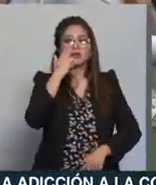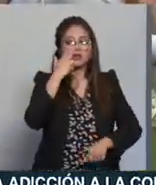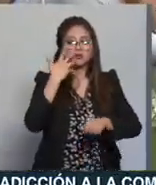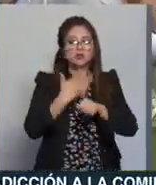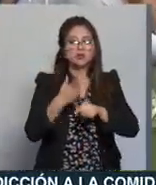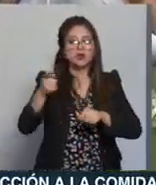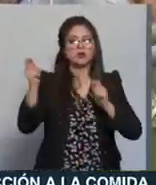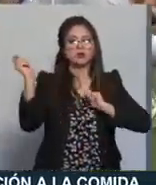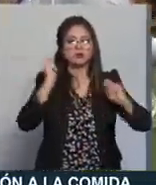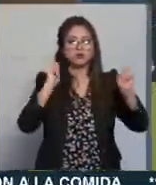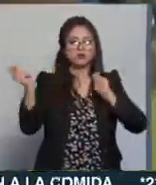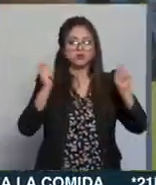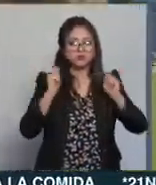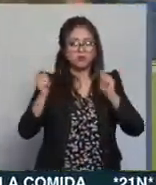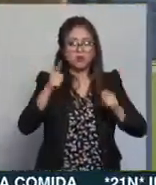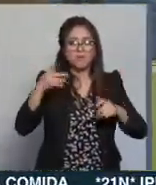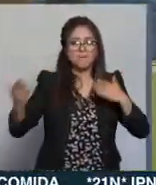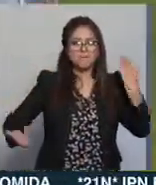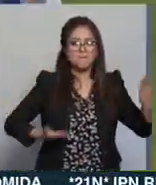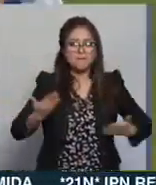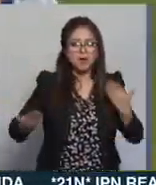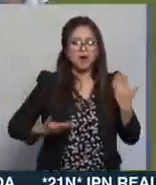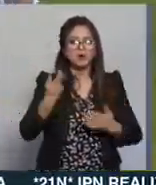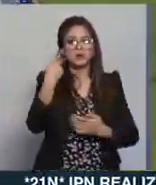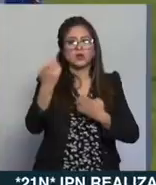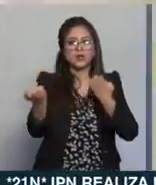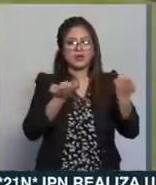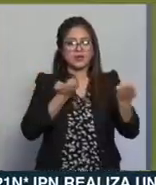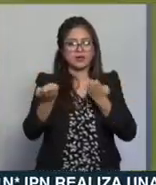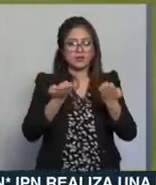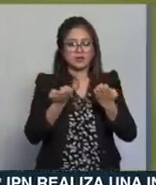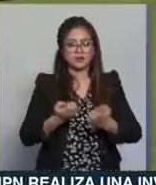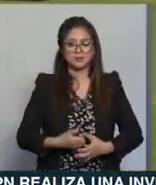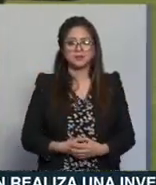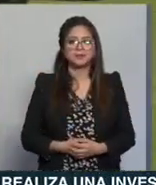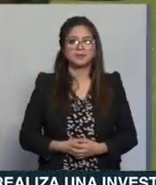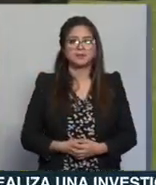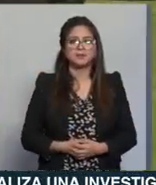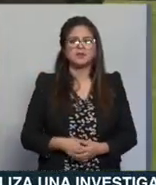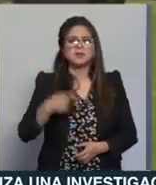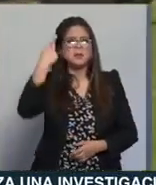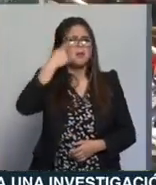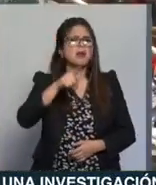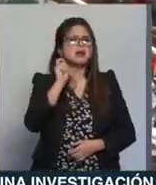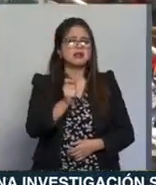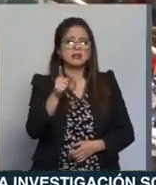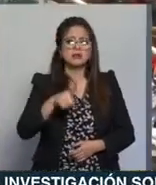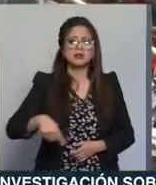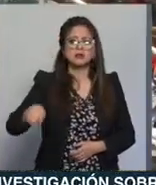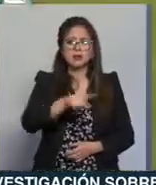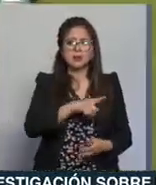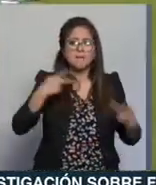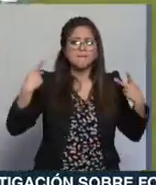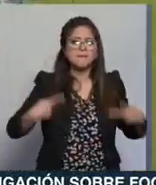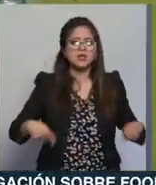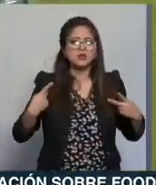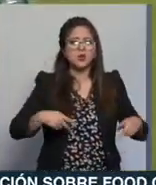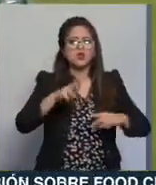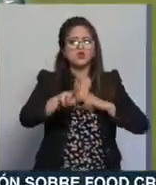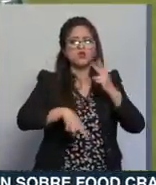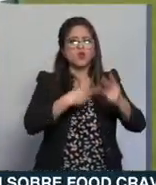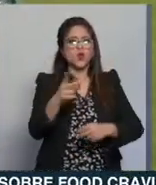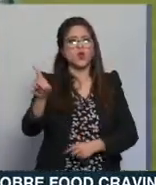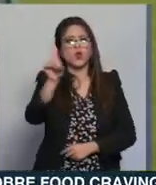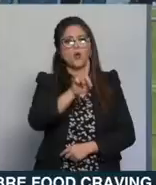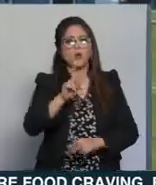animar a la afición con sus bailes y rutinas. Todo con el motivo de que los presentes vivieran un domingo